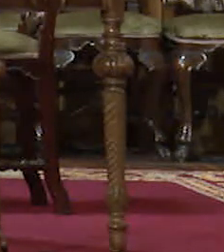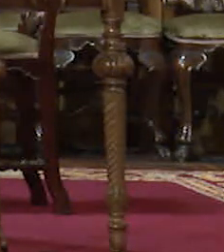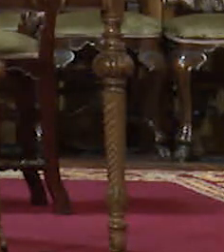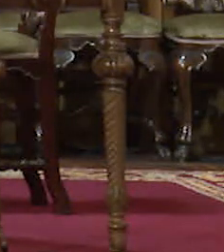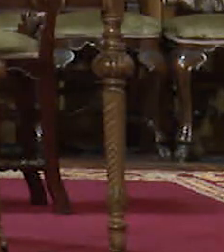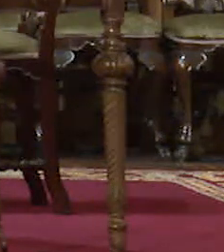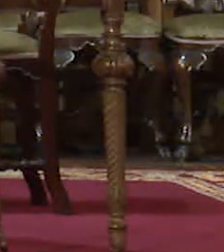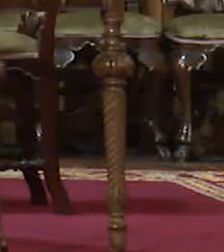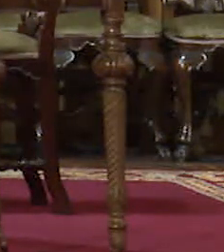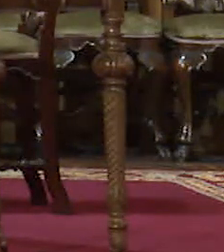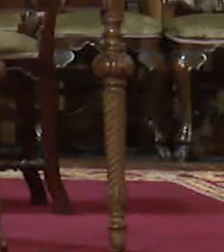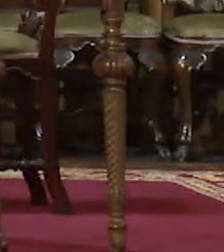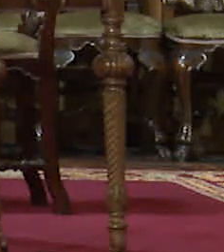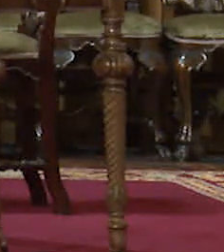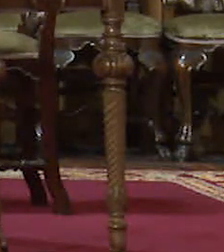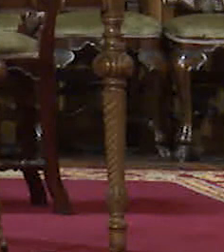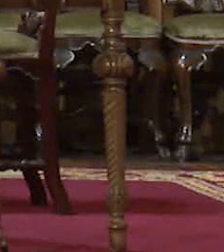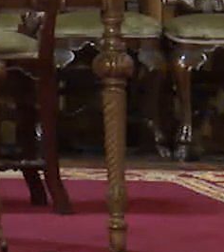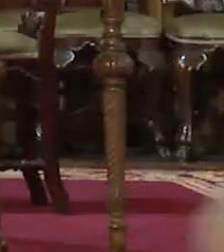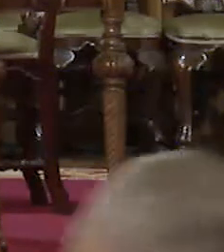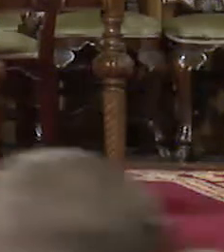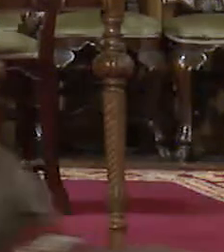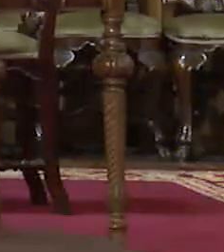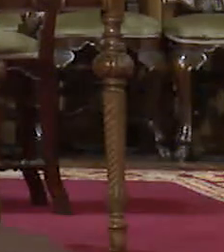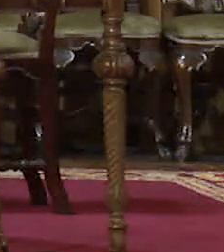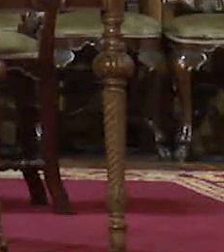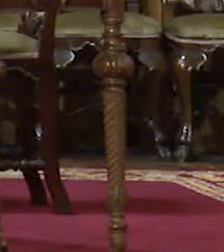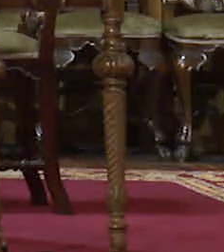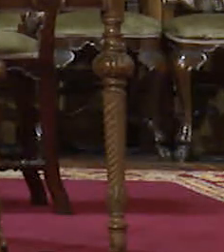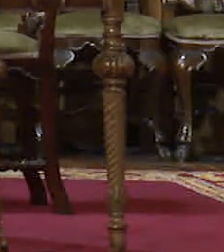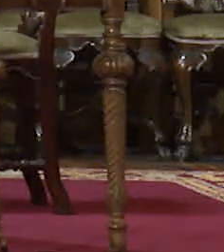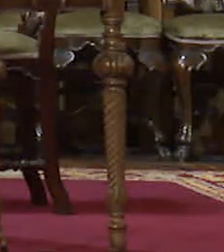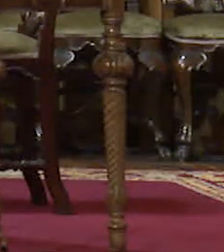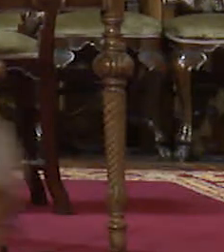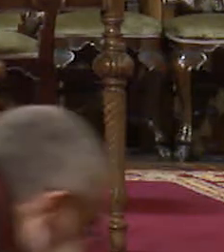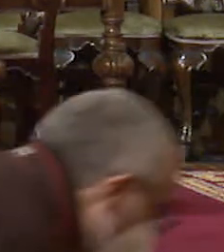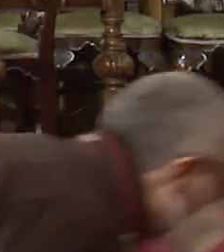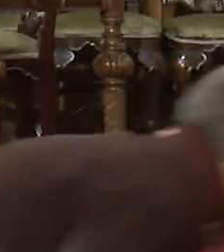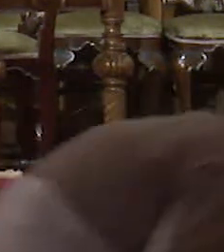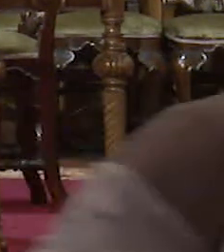Thank you.